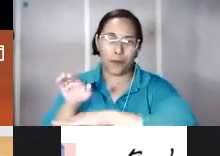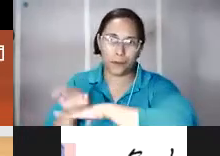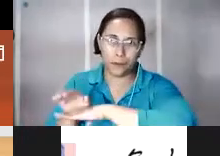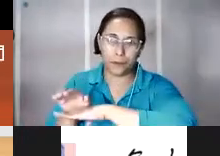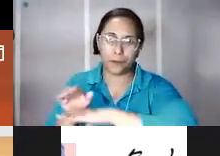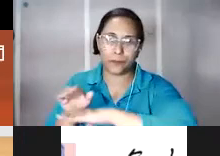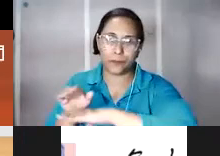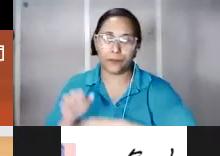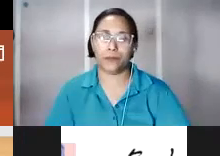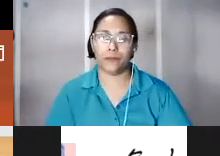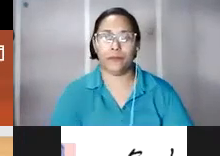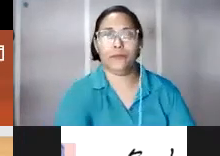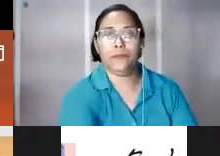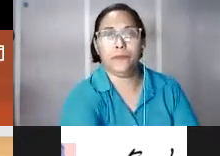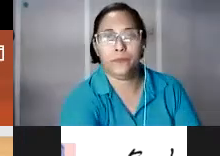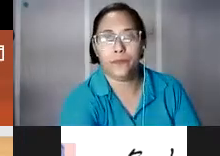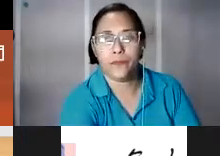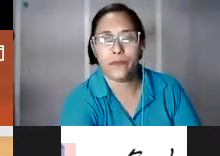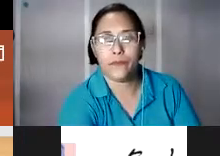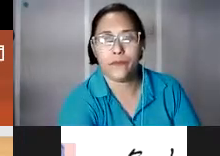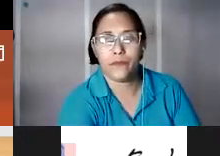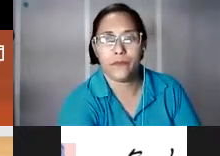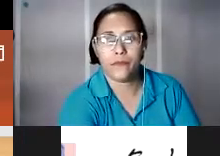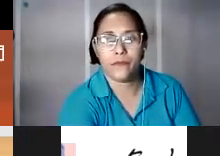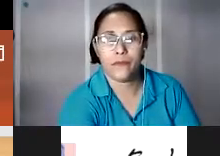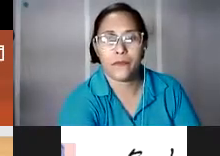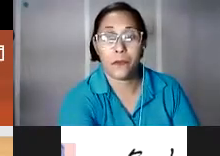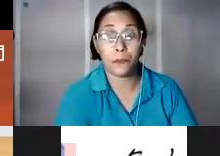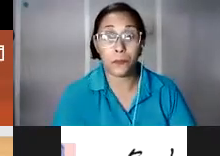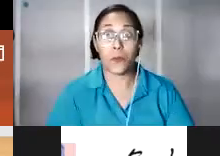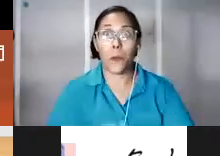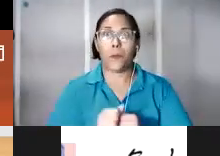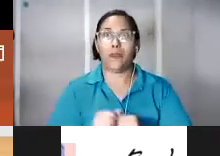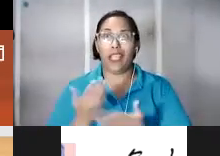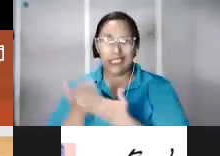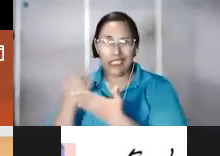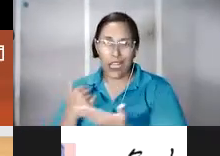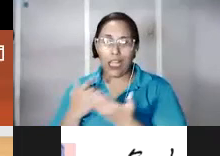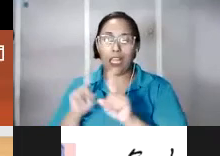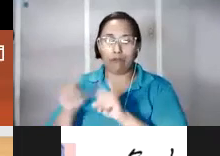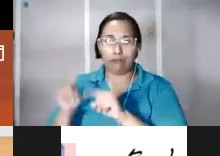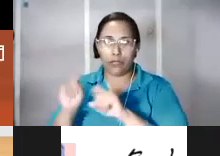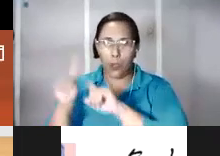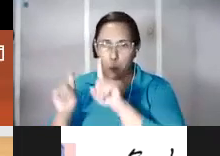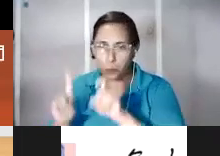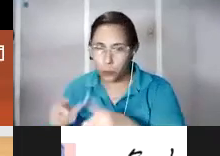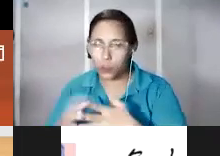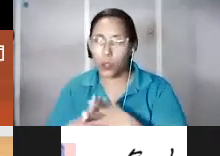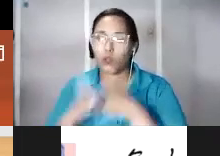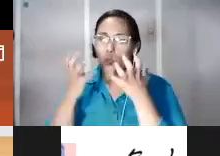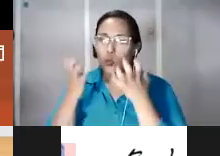Así que, lejos de contestar muchas preguntas, yo espero dejar